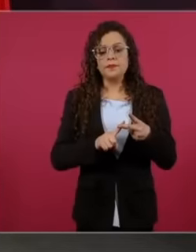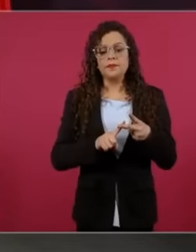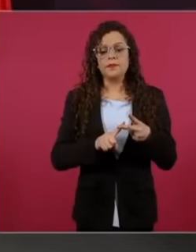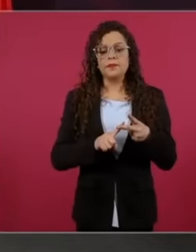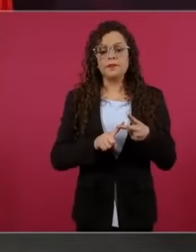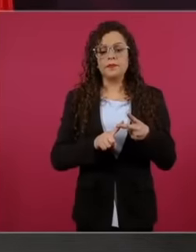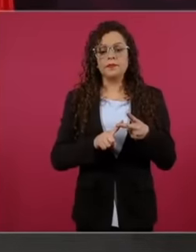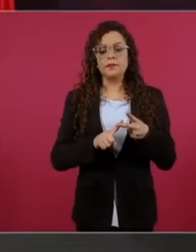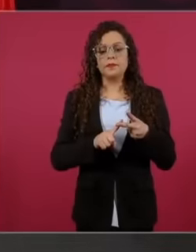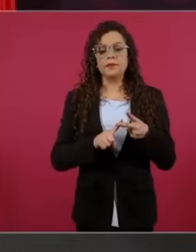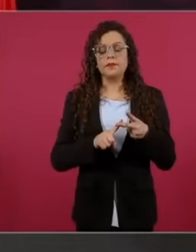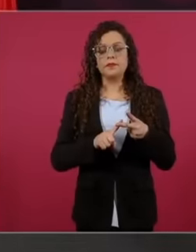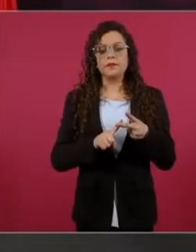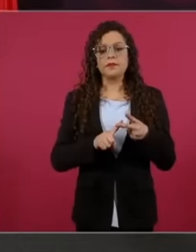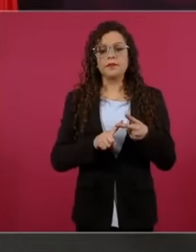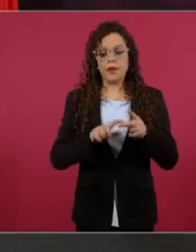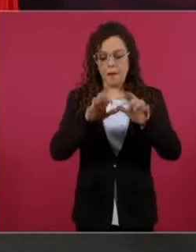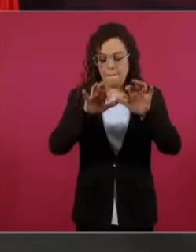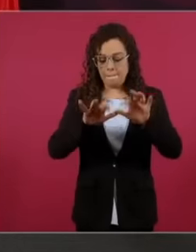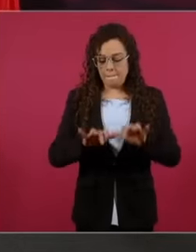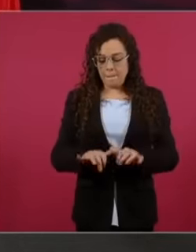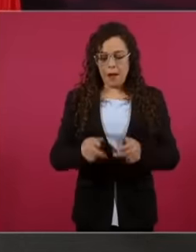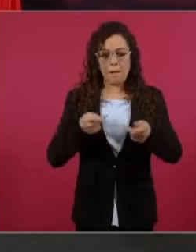los proyectos.